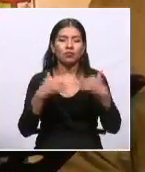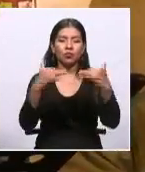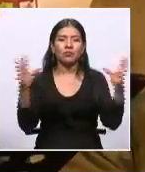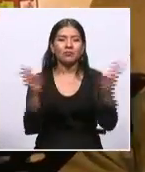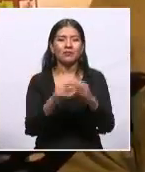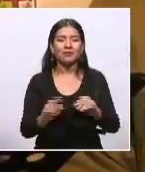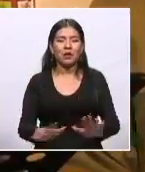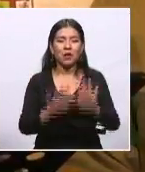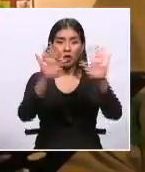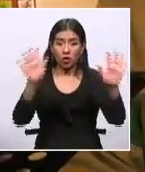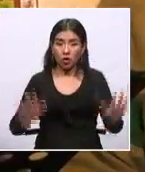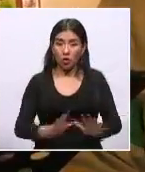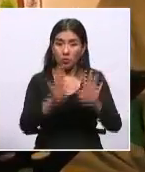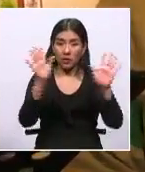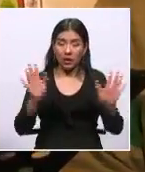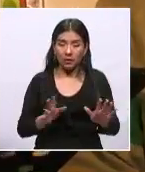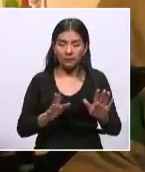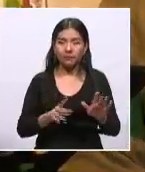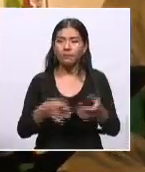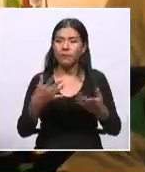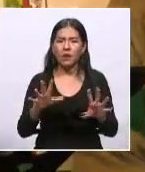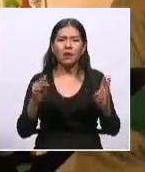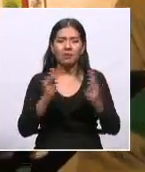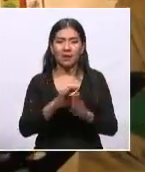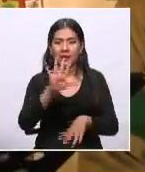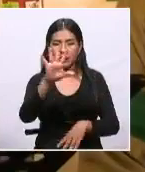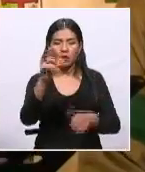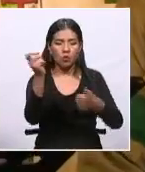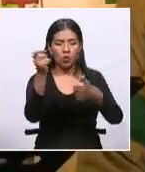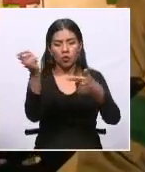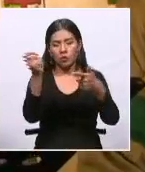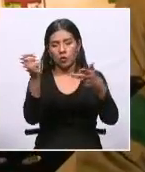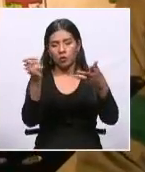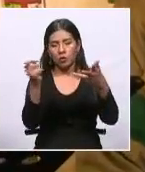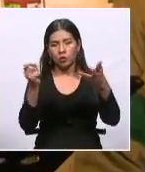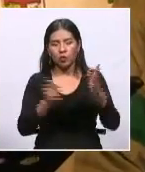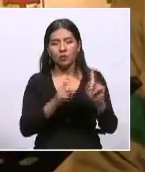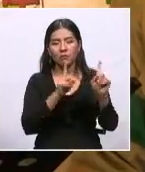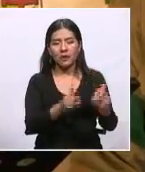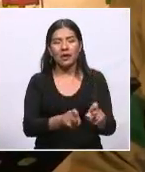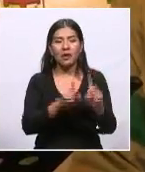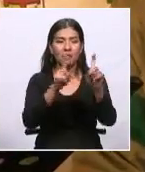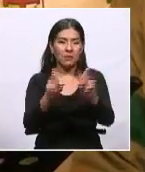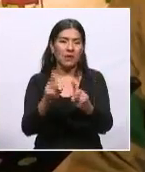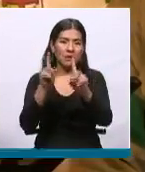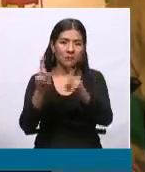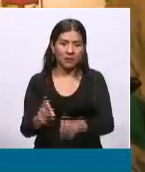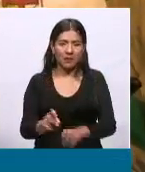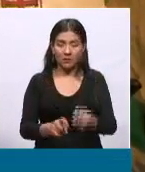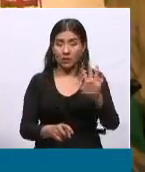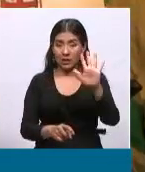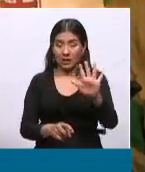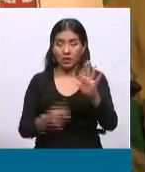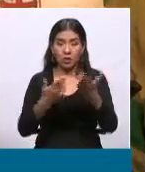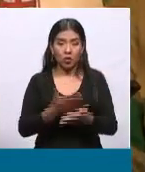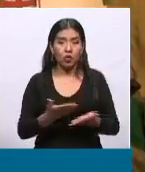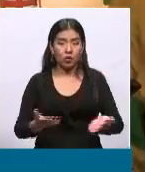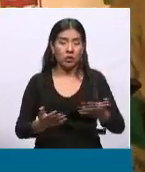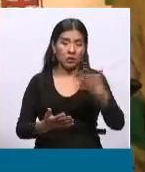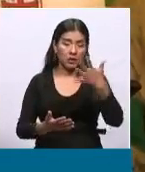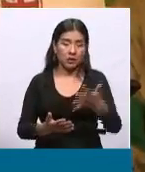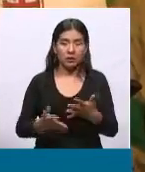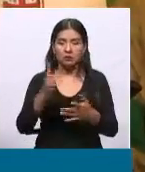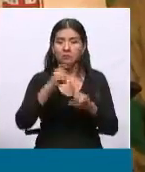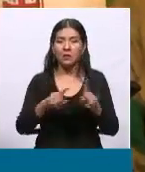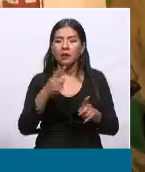domingo, en ninguna parte de los 5 puntos que presuntamente se aprobaron, digo